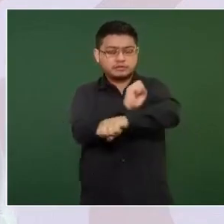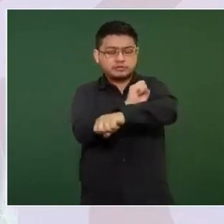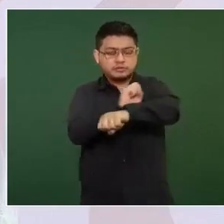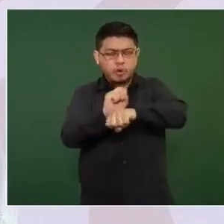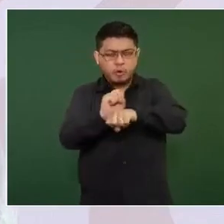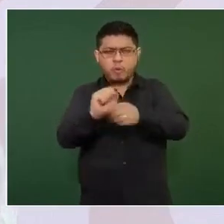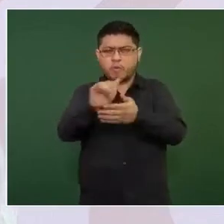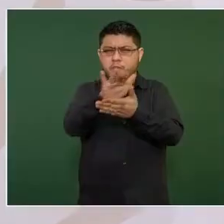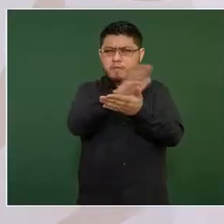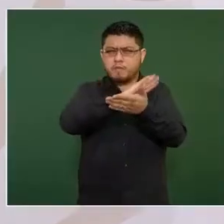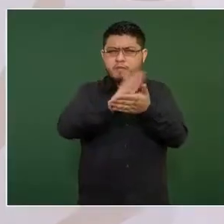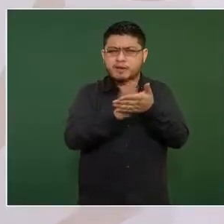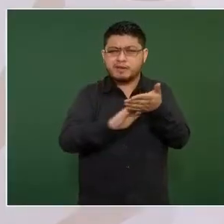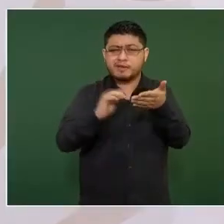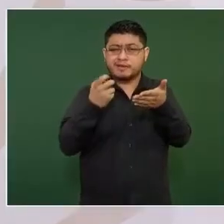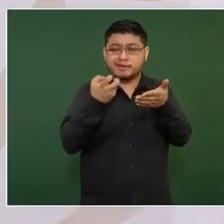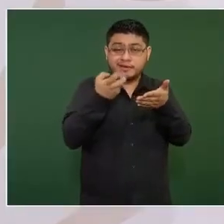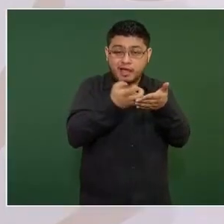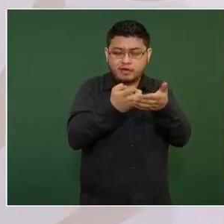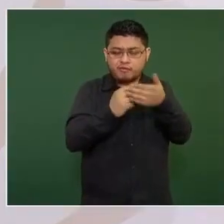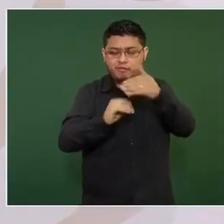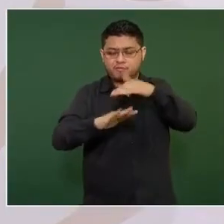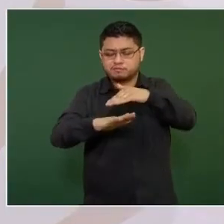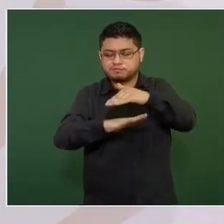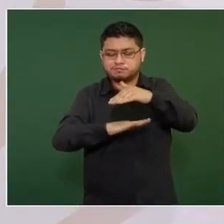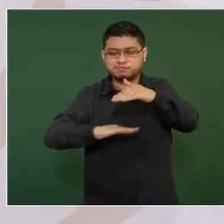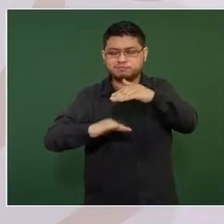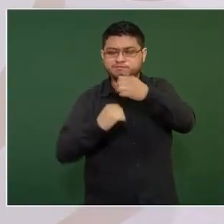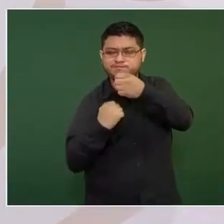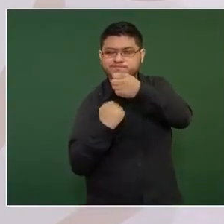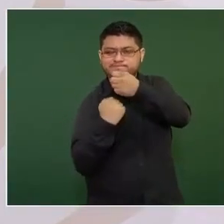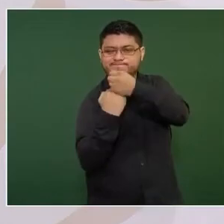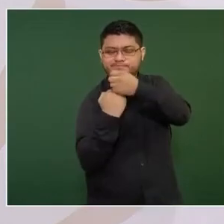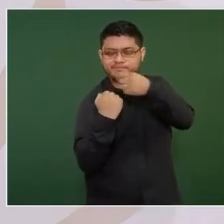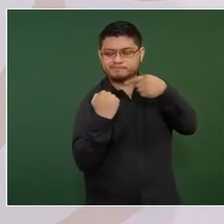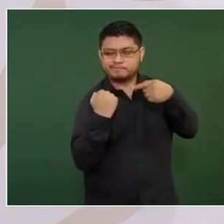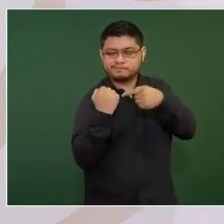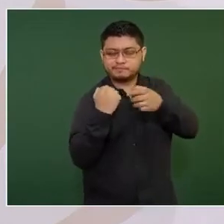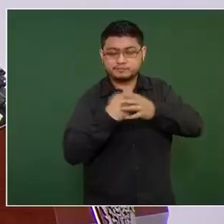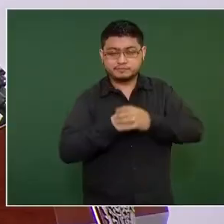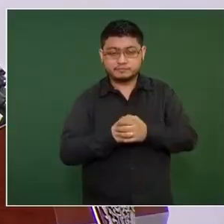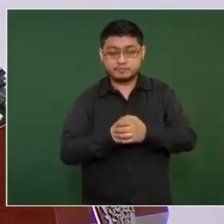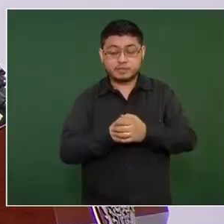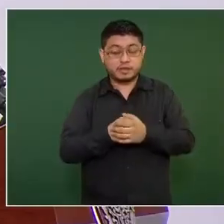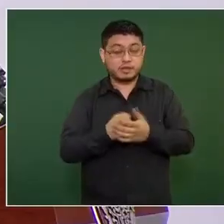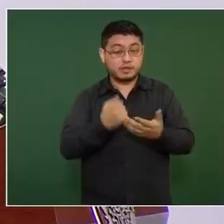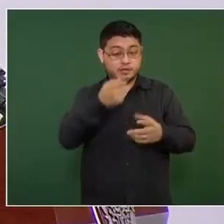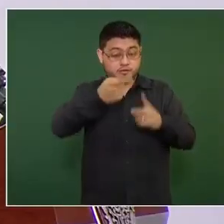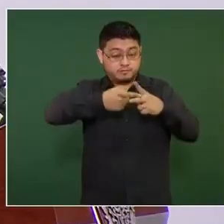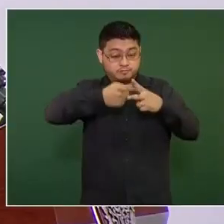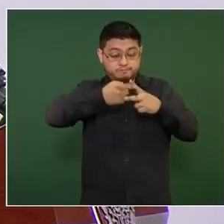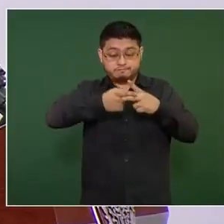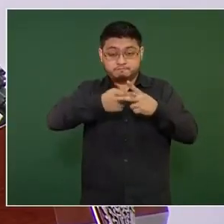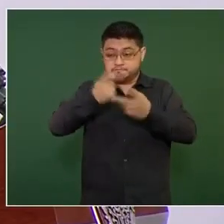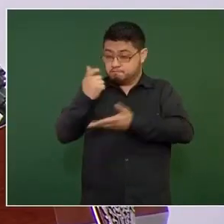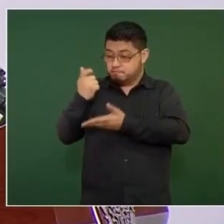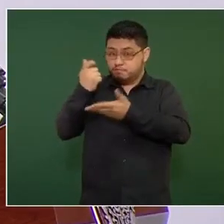asunto de principios. No se derrocha el presupuesto, que es dinero del pueblo.